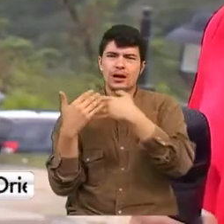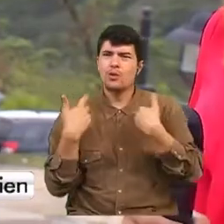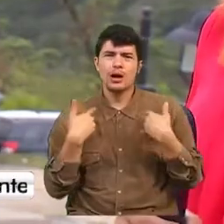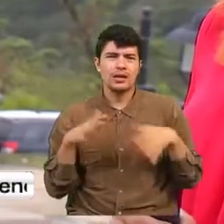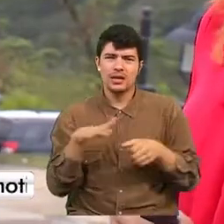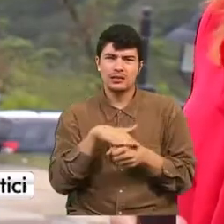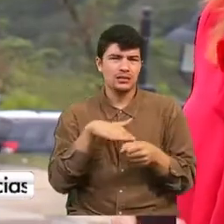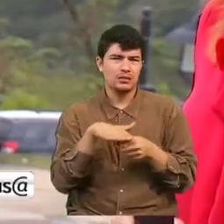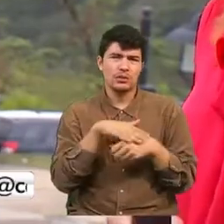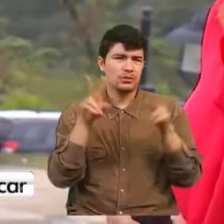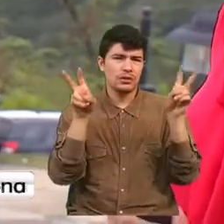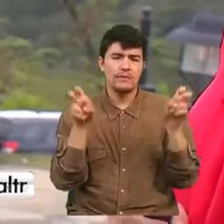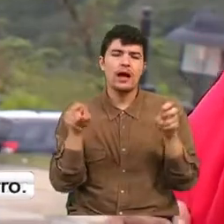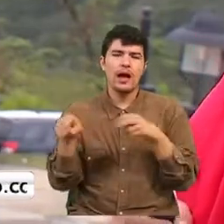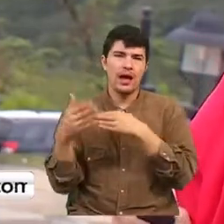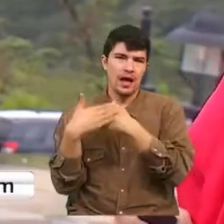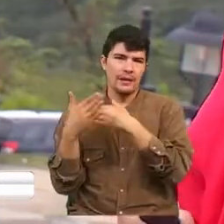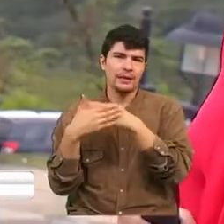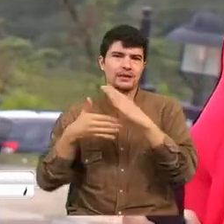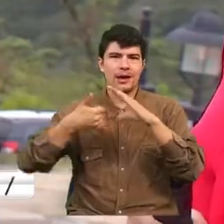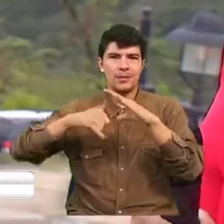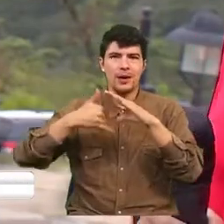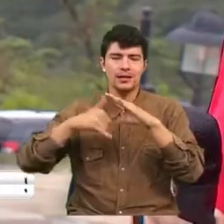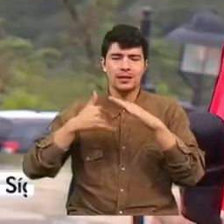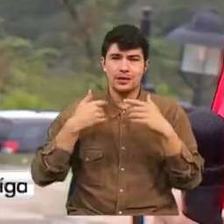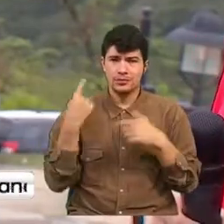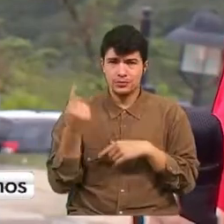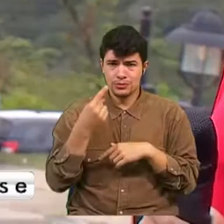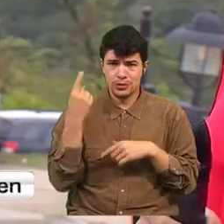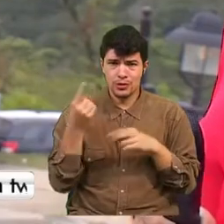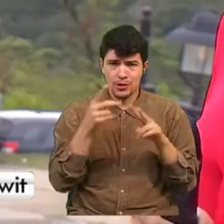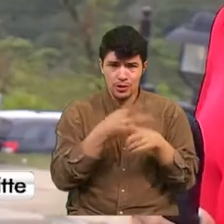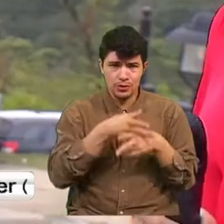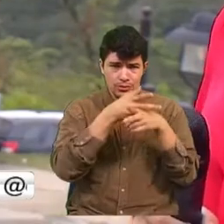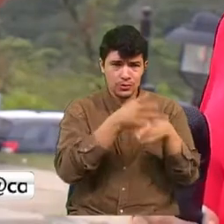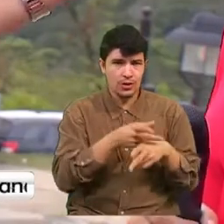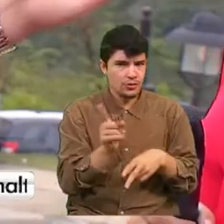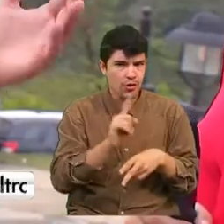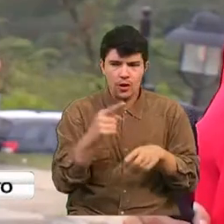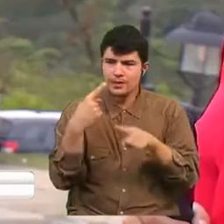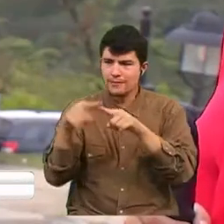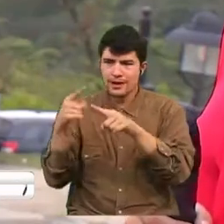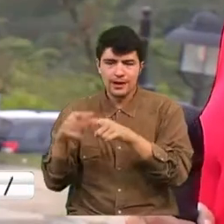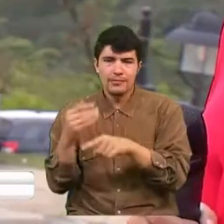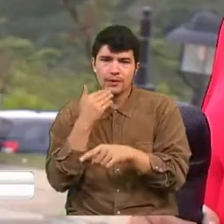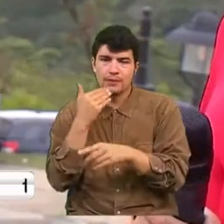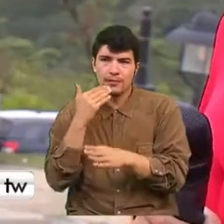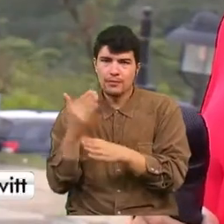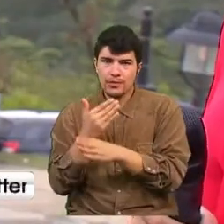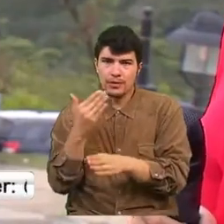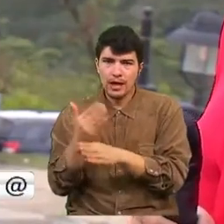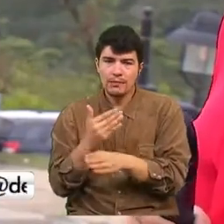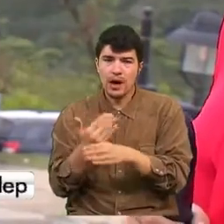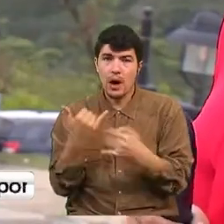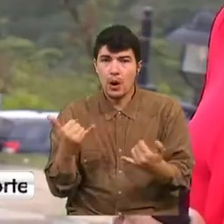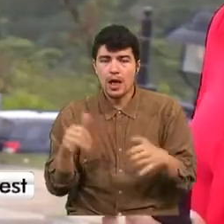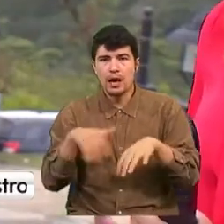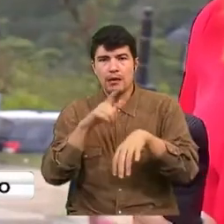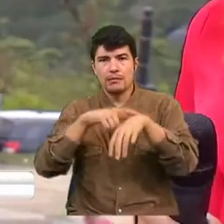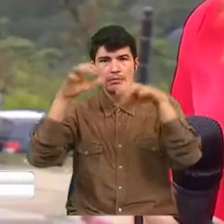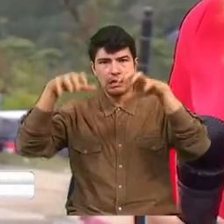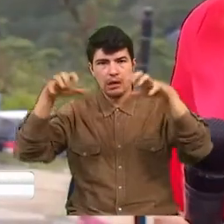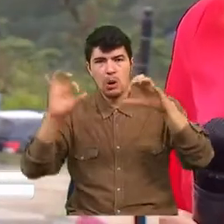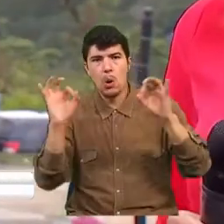cualquier tipo que se pueda presentar de dificultad, no solamente en materia de seguridad, sino en problemas ahora con las olas invernales, que